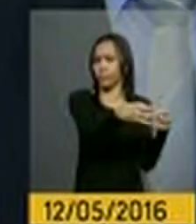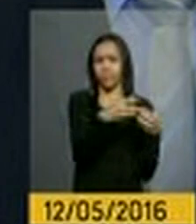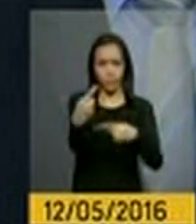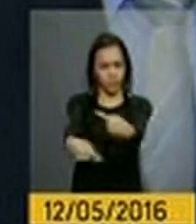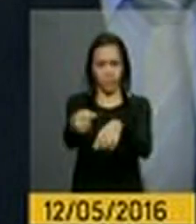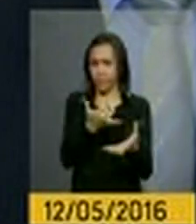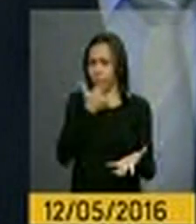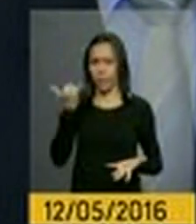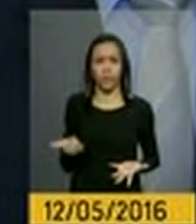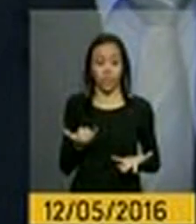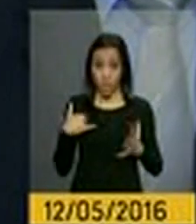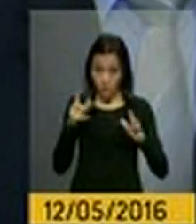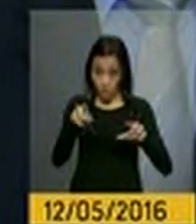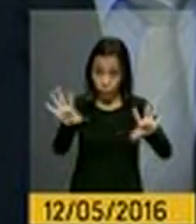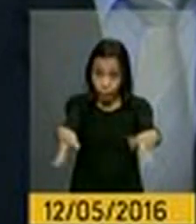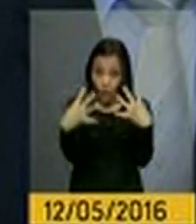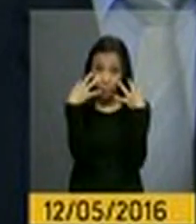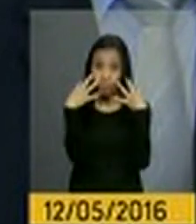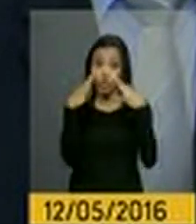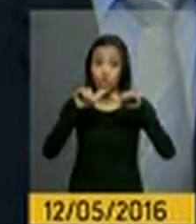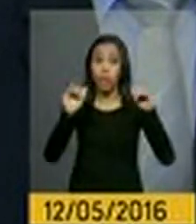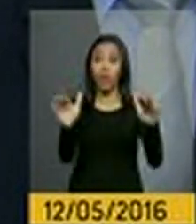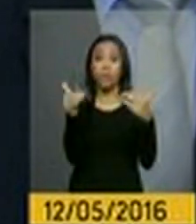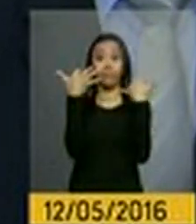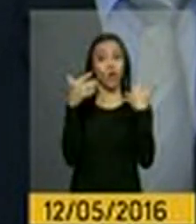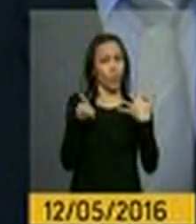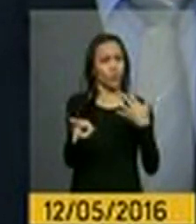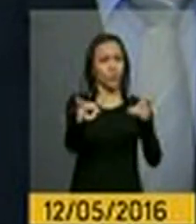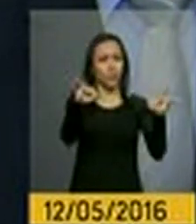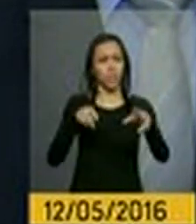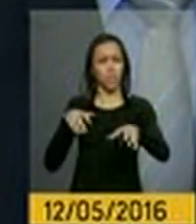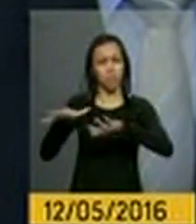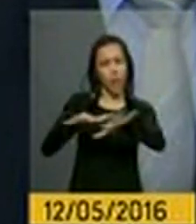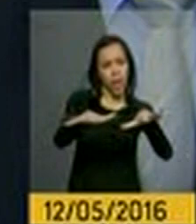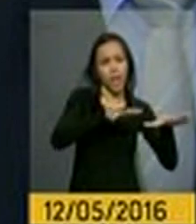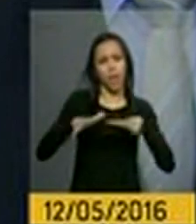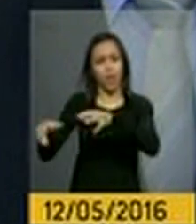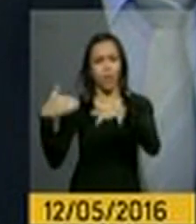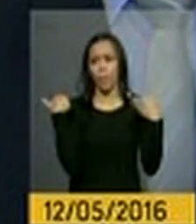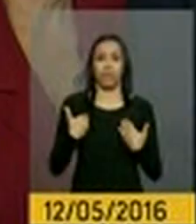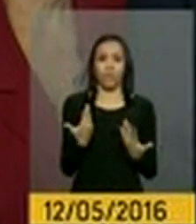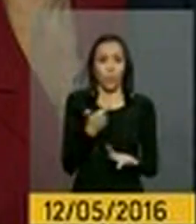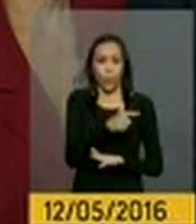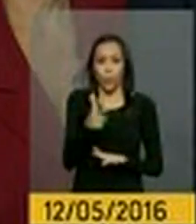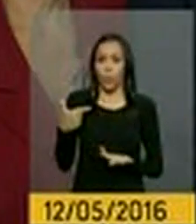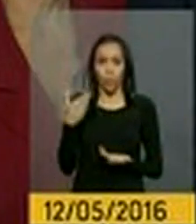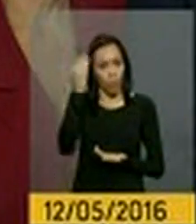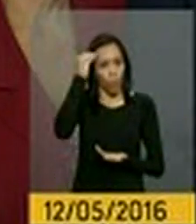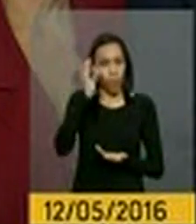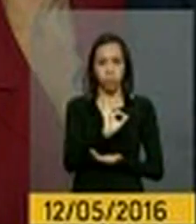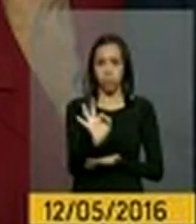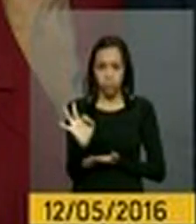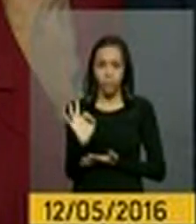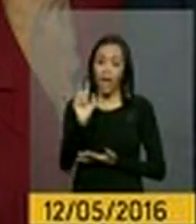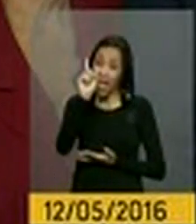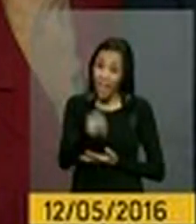contra les hago un llamado manténganse movilizados Unidos y en paz en su primer discurso